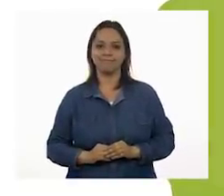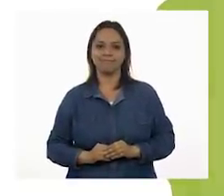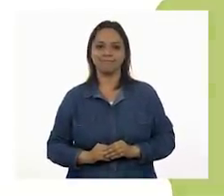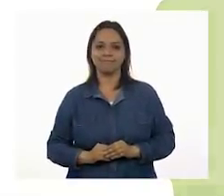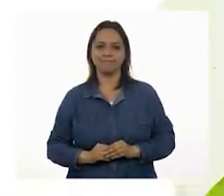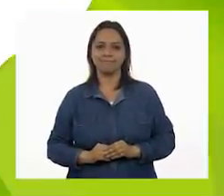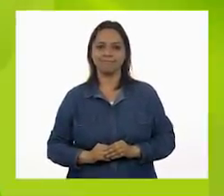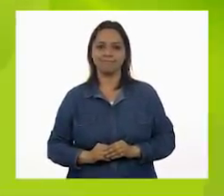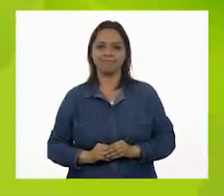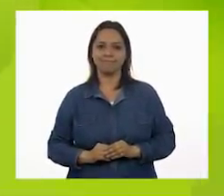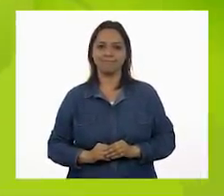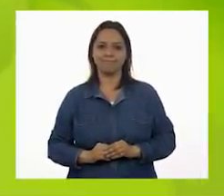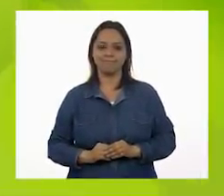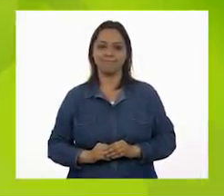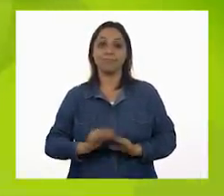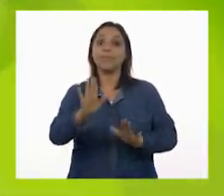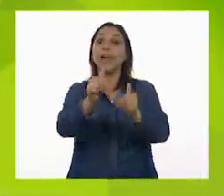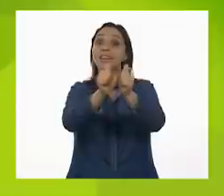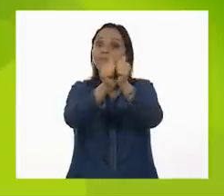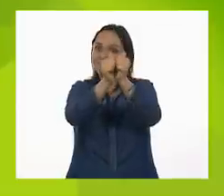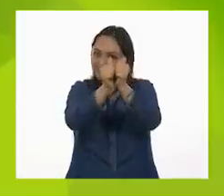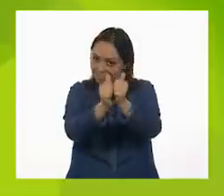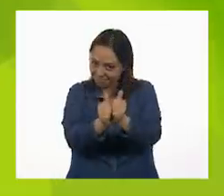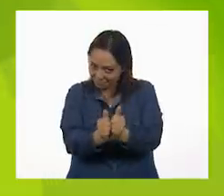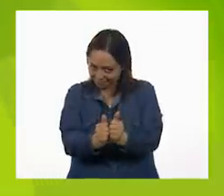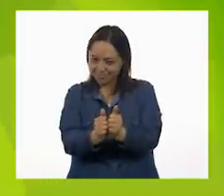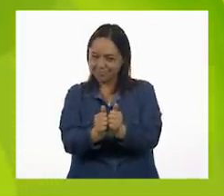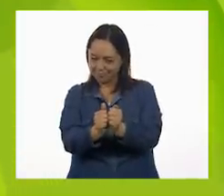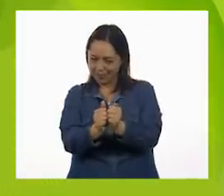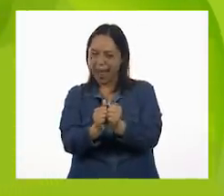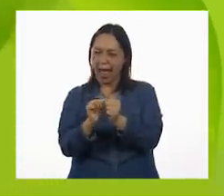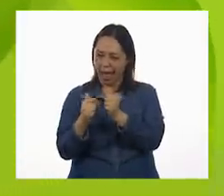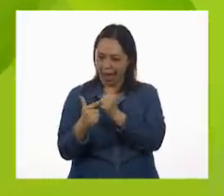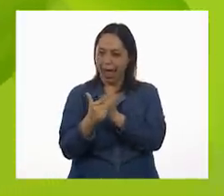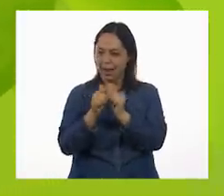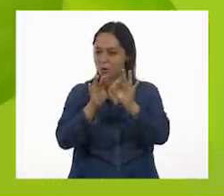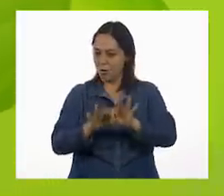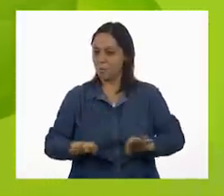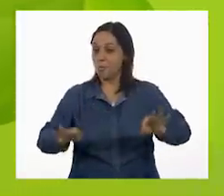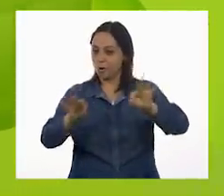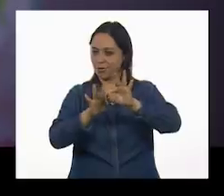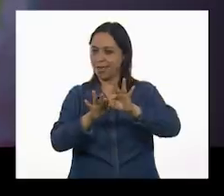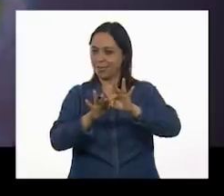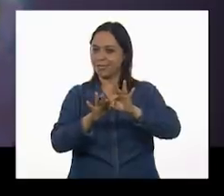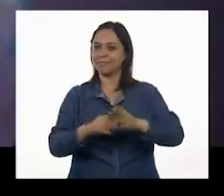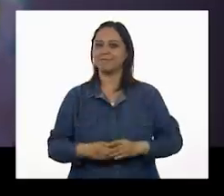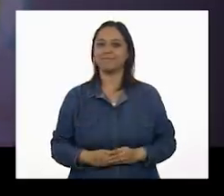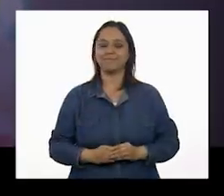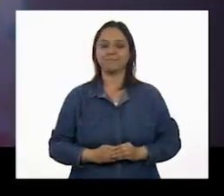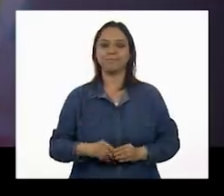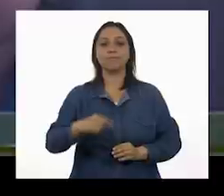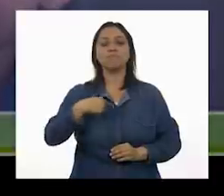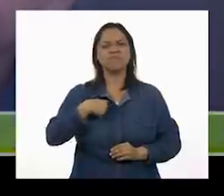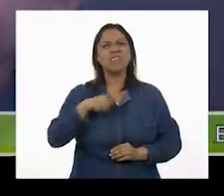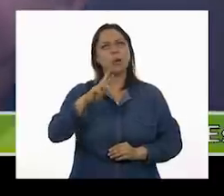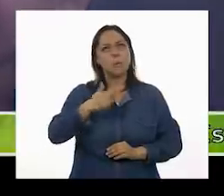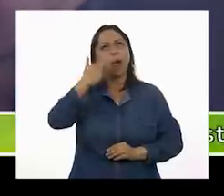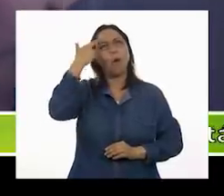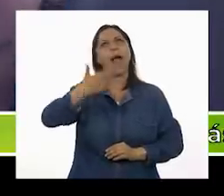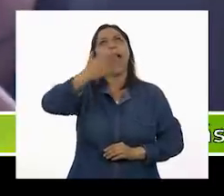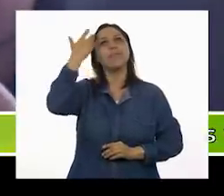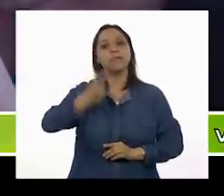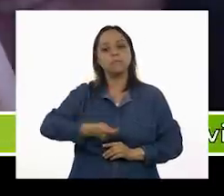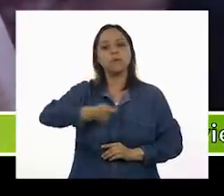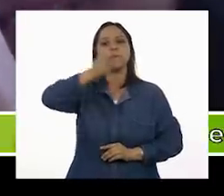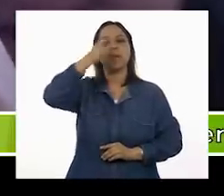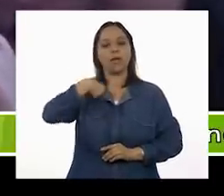aprendeencasa.sep.gov.mx. No se muevan de su lugar porque viene algo muy importante. Todavía me acuerdo la primera vez